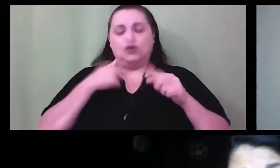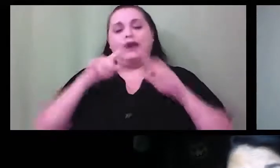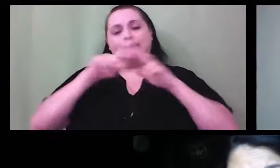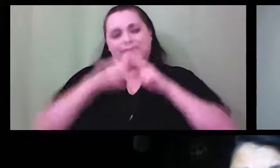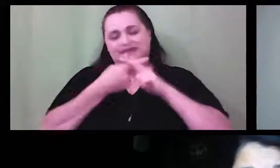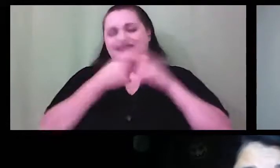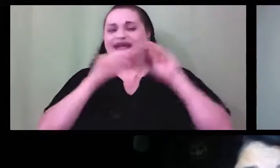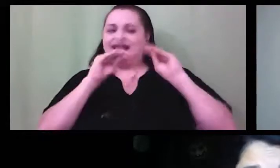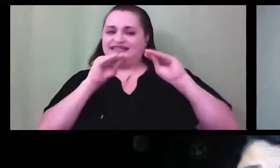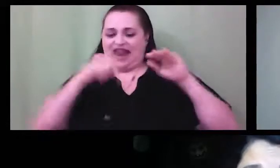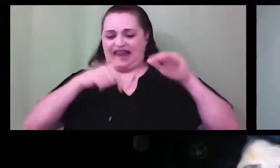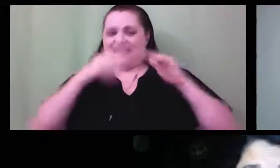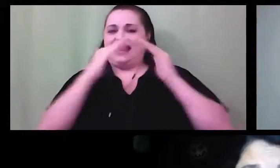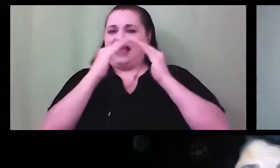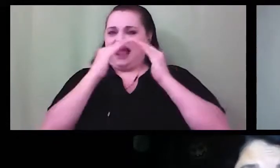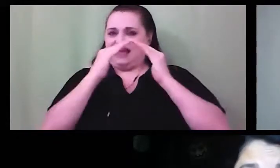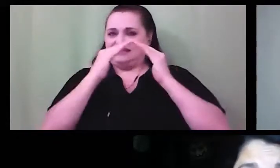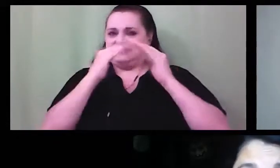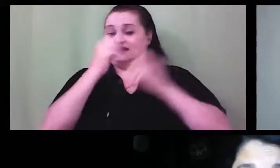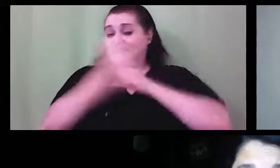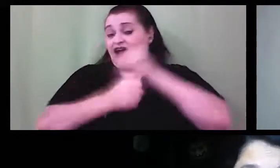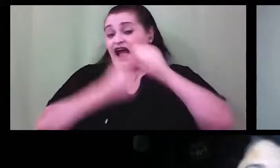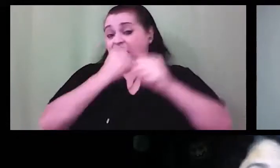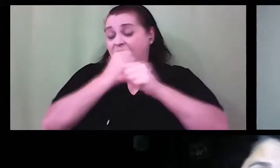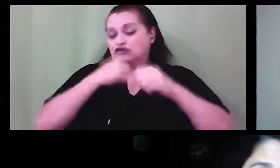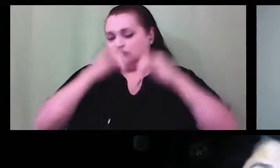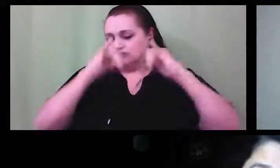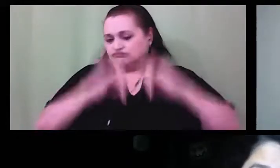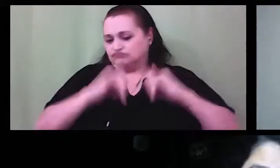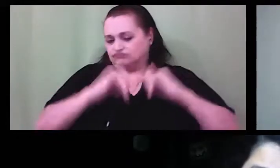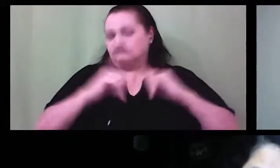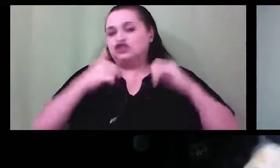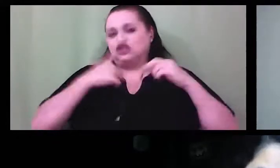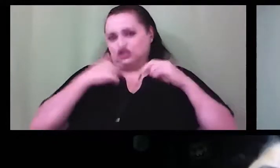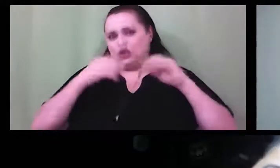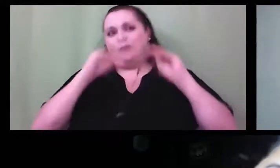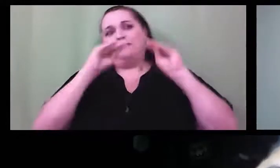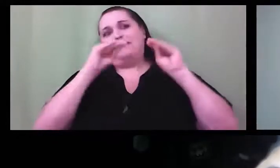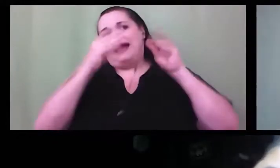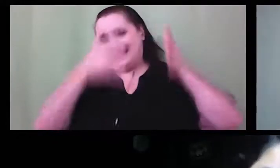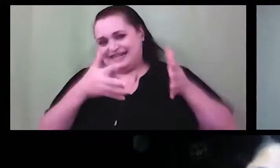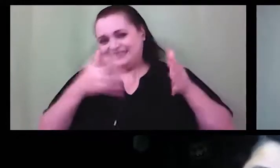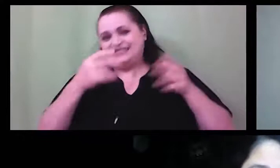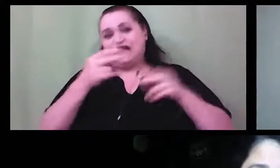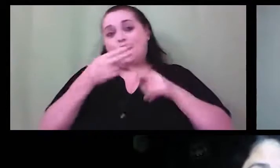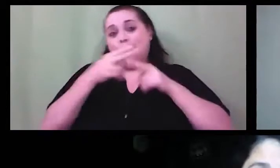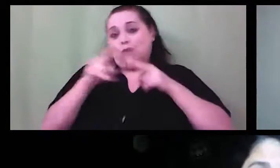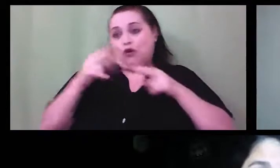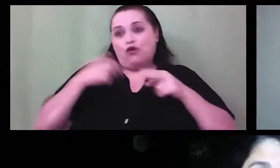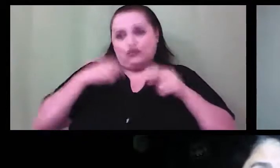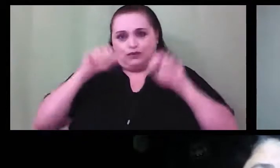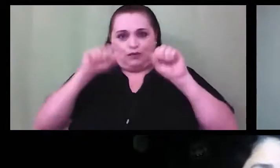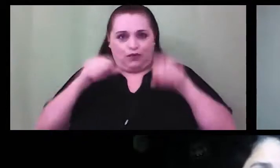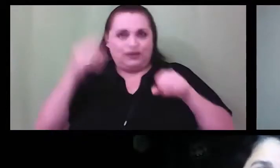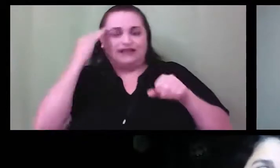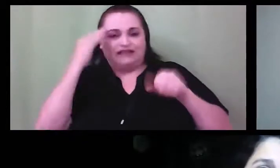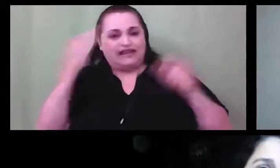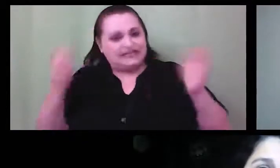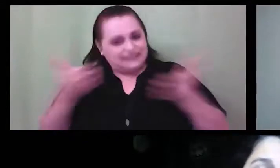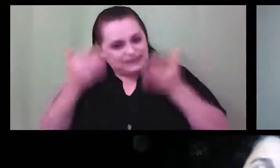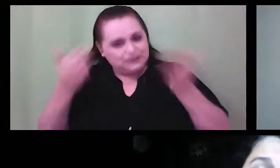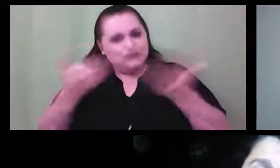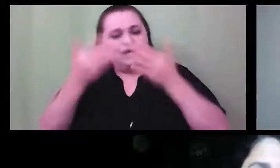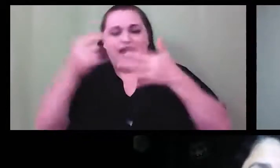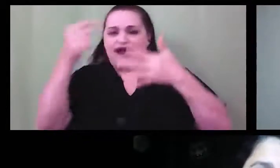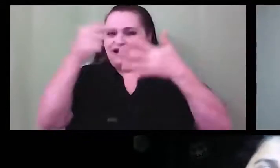Entonces por varios años hicimos, yo me convertí en su maestra, en lo poco que yo podía, ¿verdad? Estimularle a él